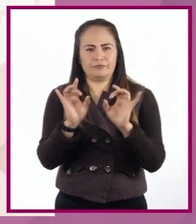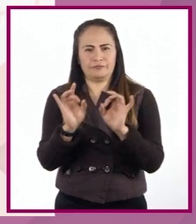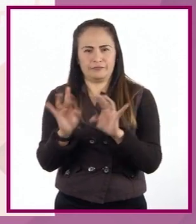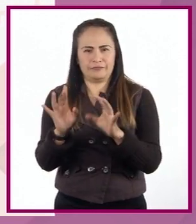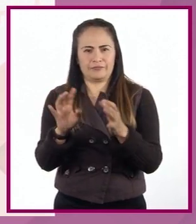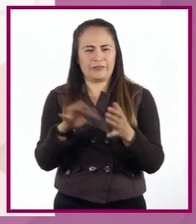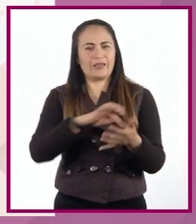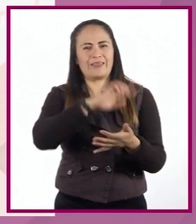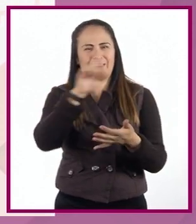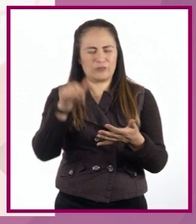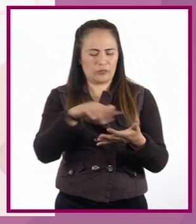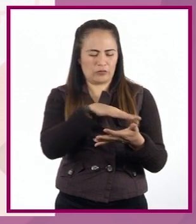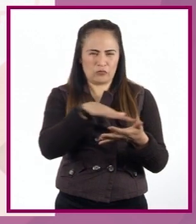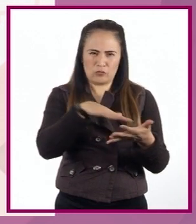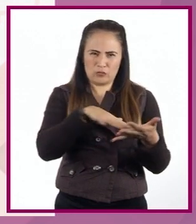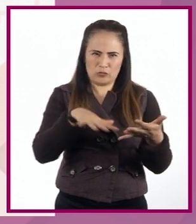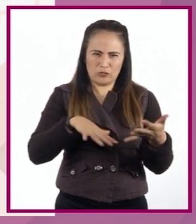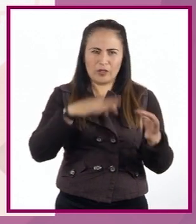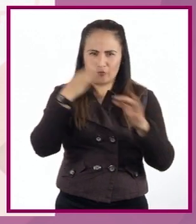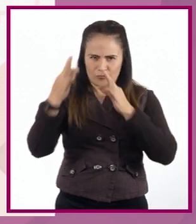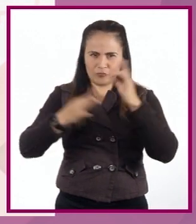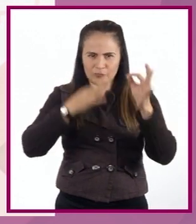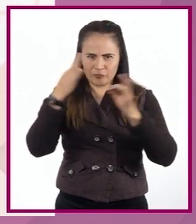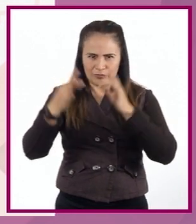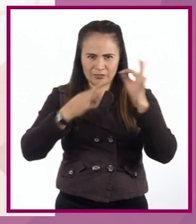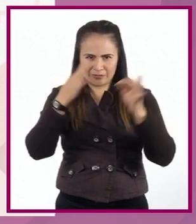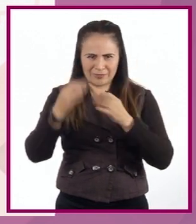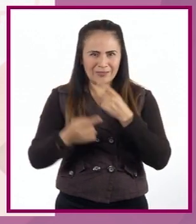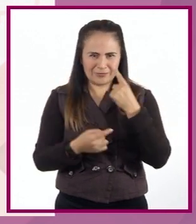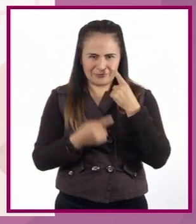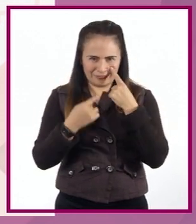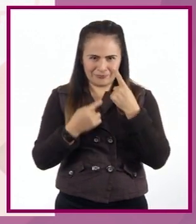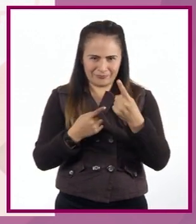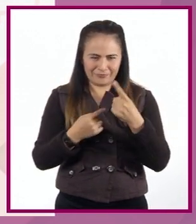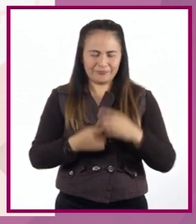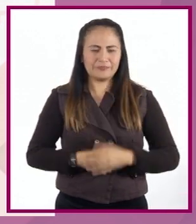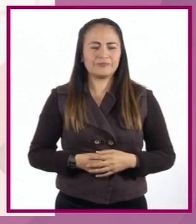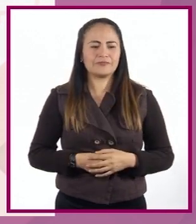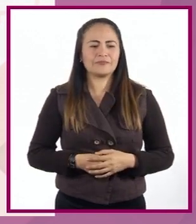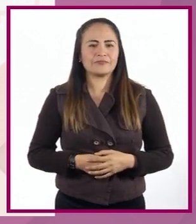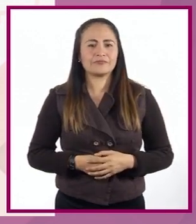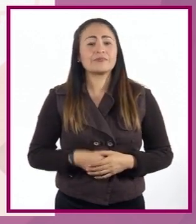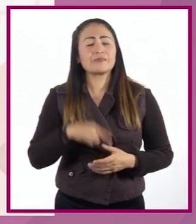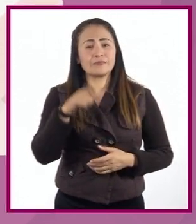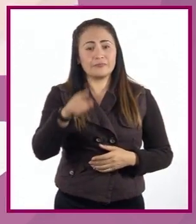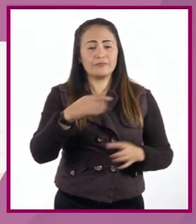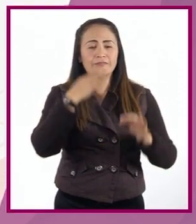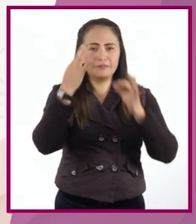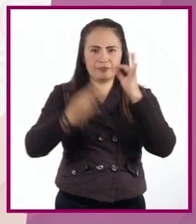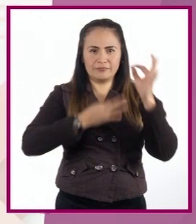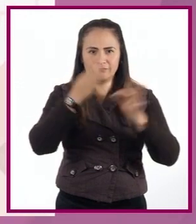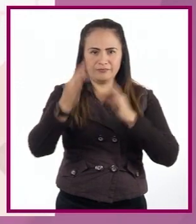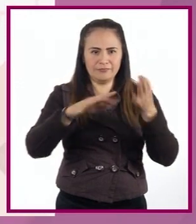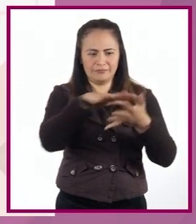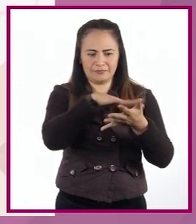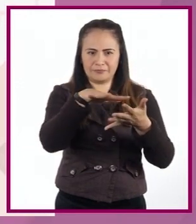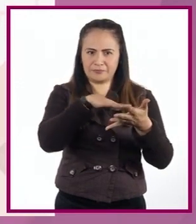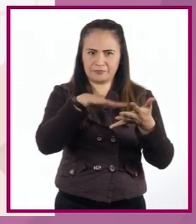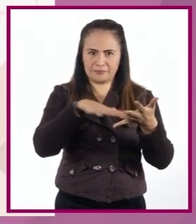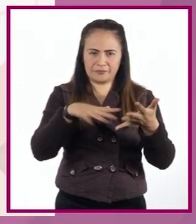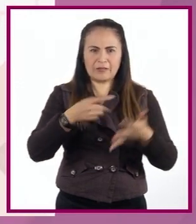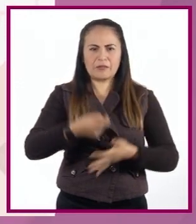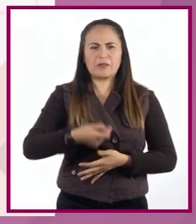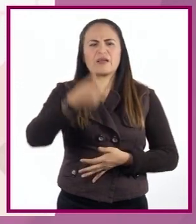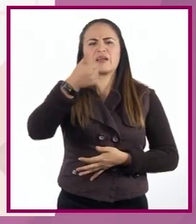origen a la nota informativa anterior. Como pudieron notar, en la nota informativa, primero se menciona que